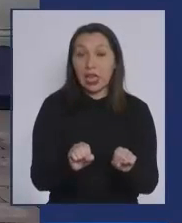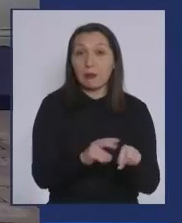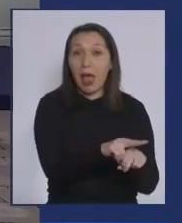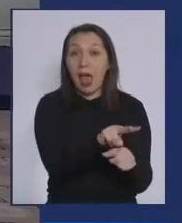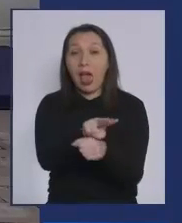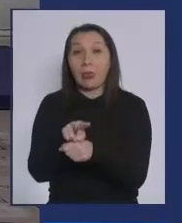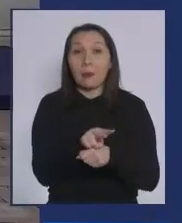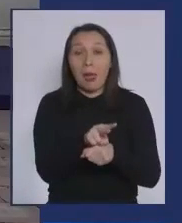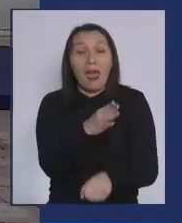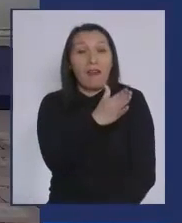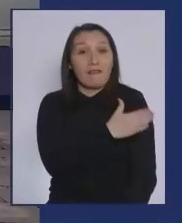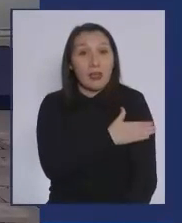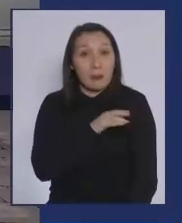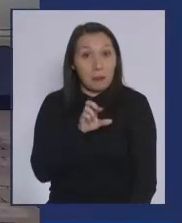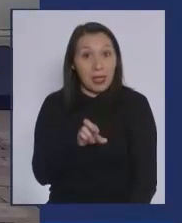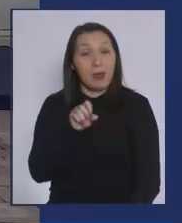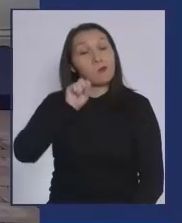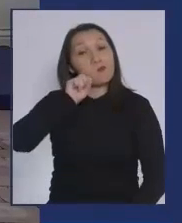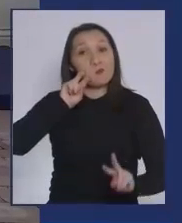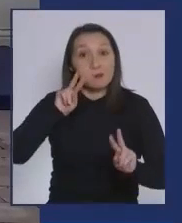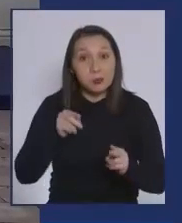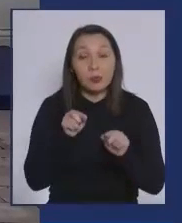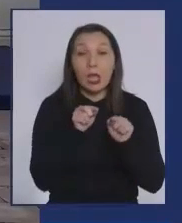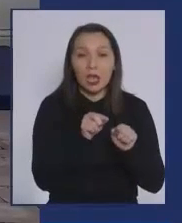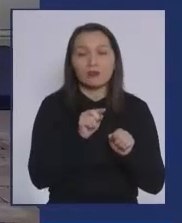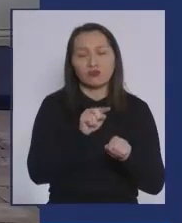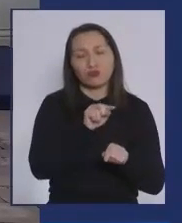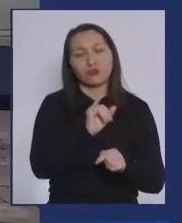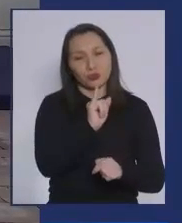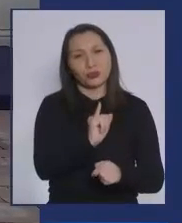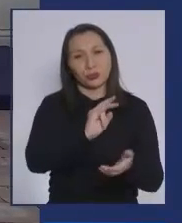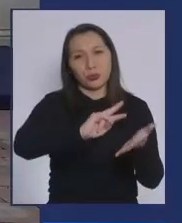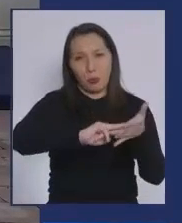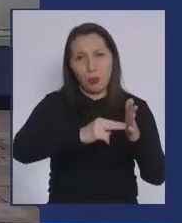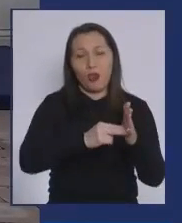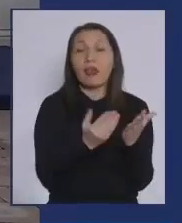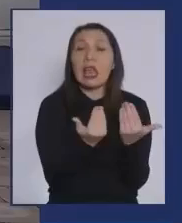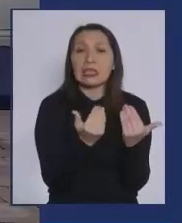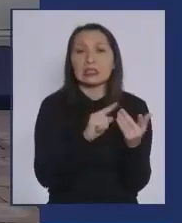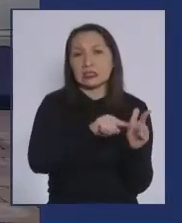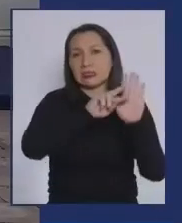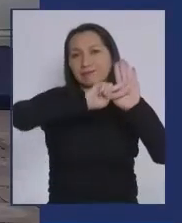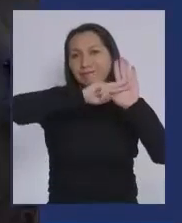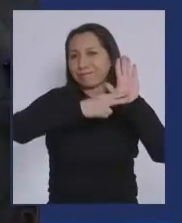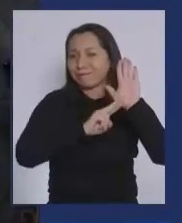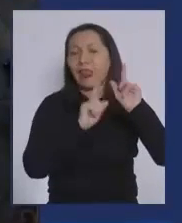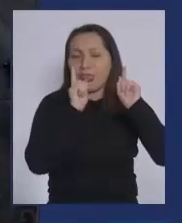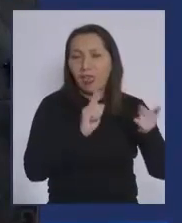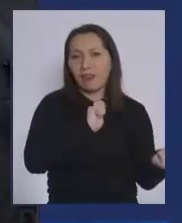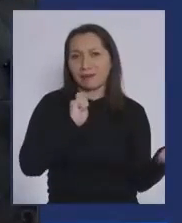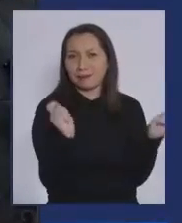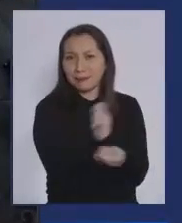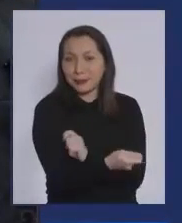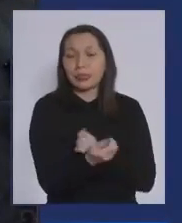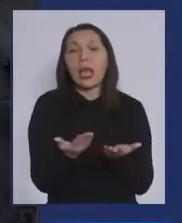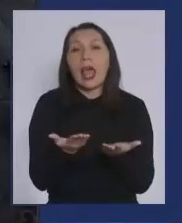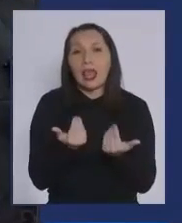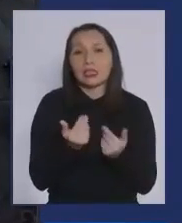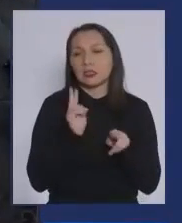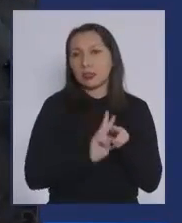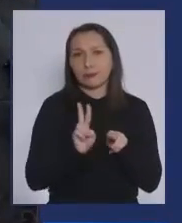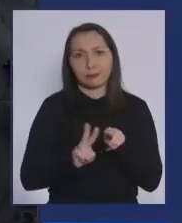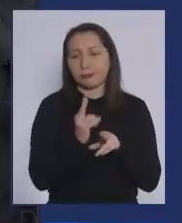administradoras de fondos de pensiones tiene problemas requiere cambios y necesita